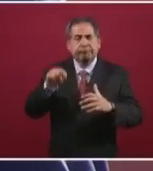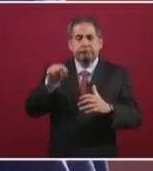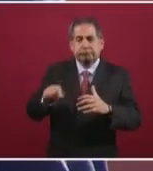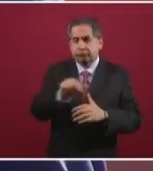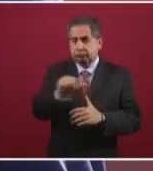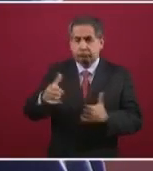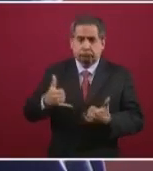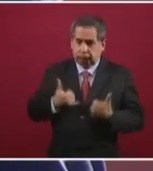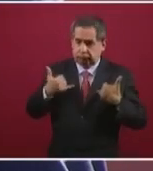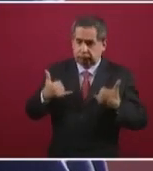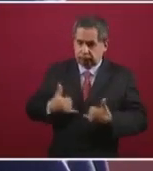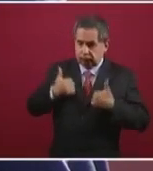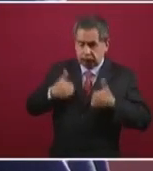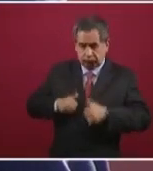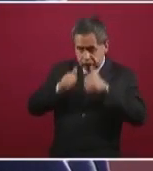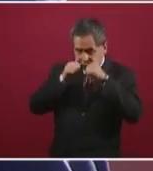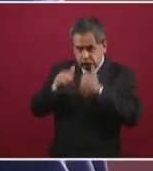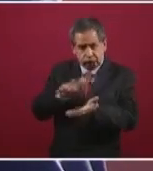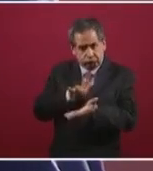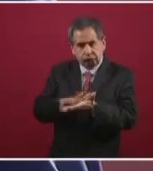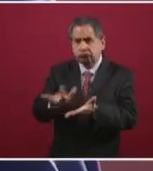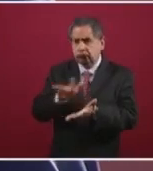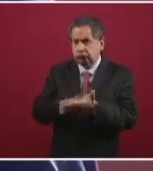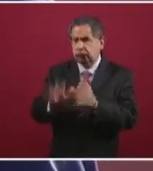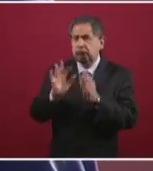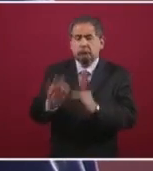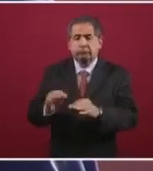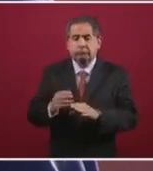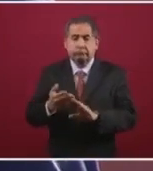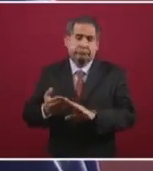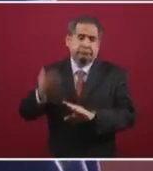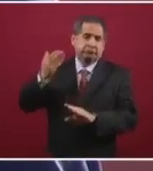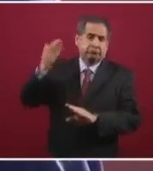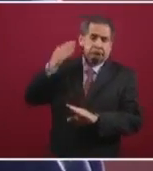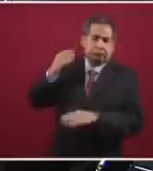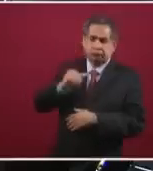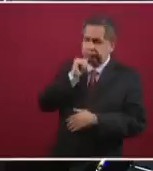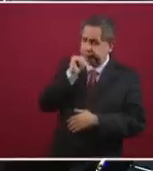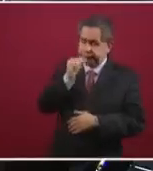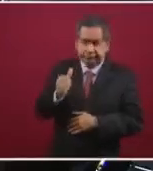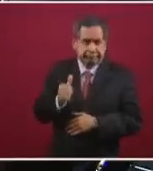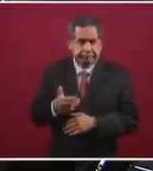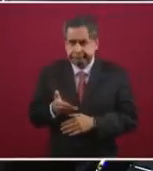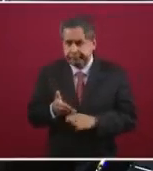los jóvenes como no se hacía antes.